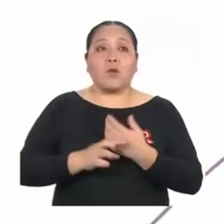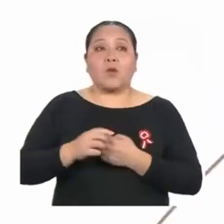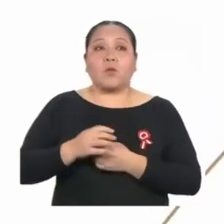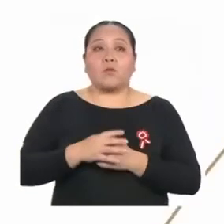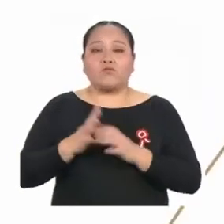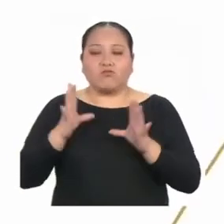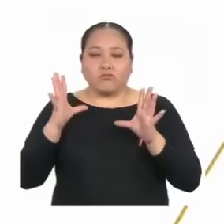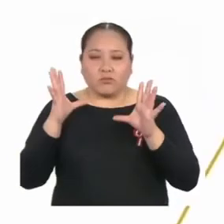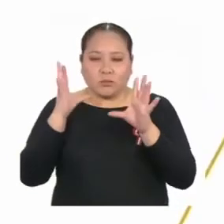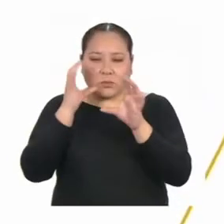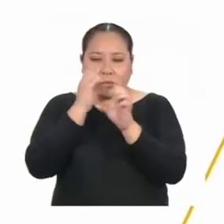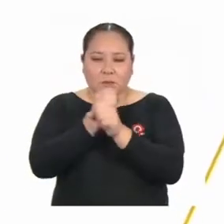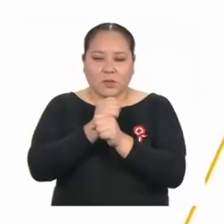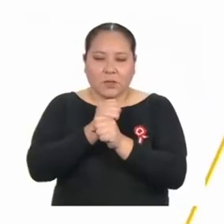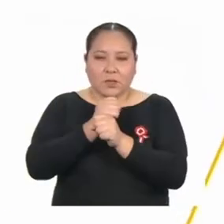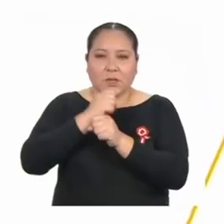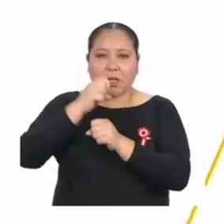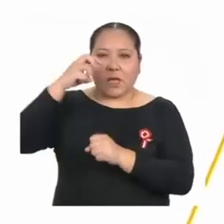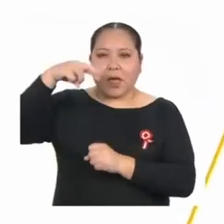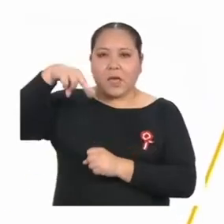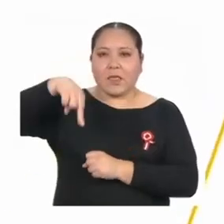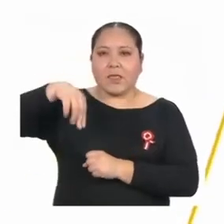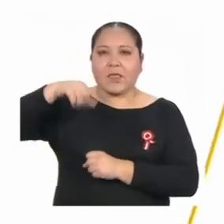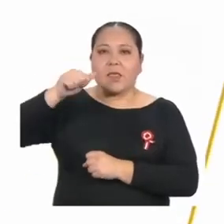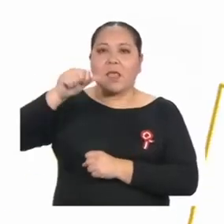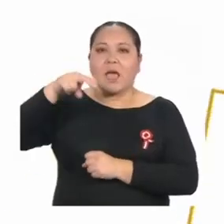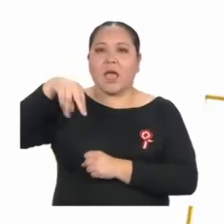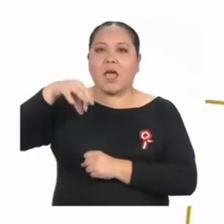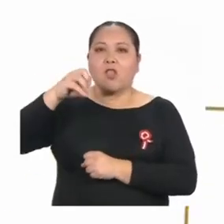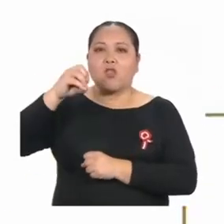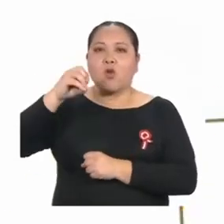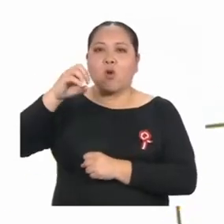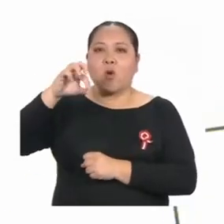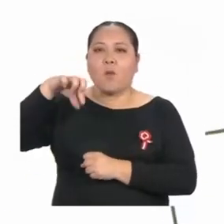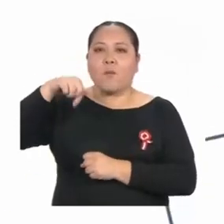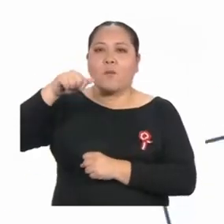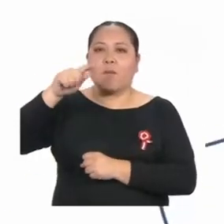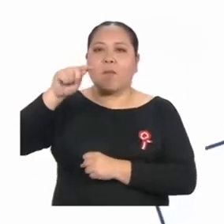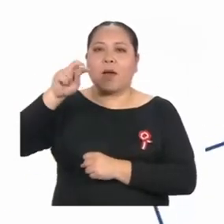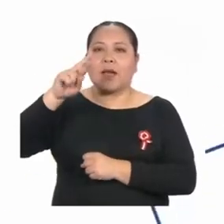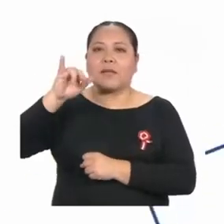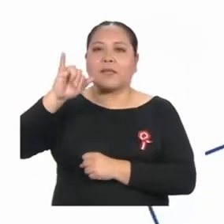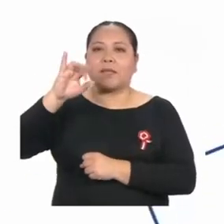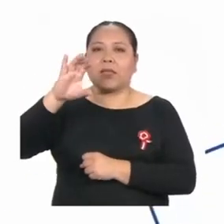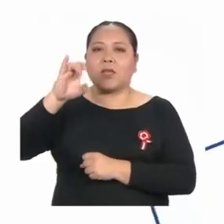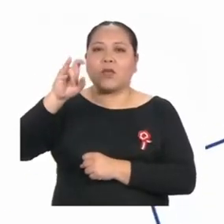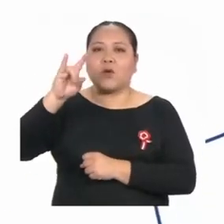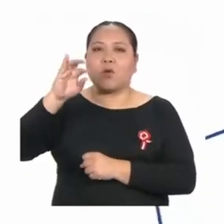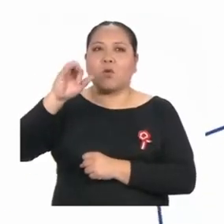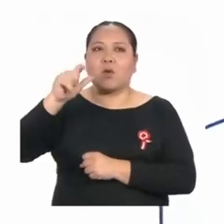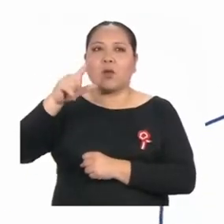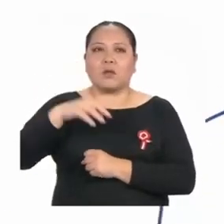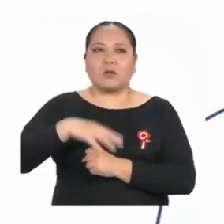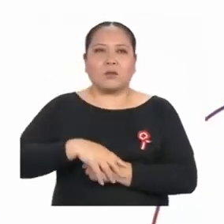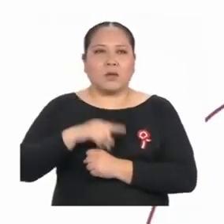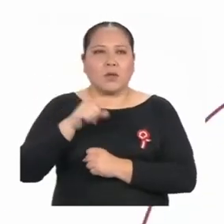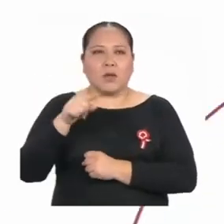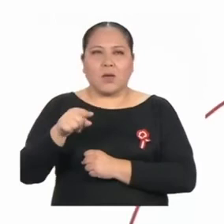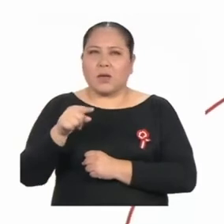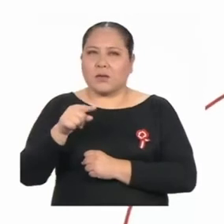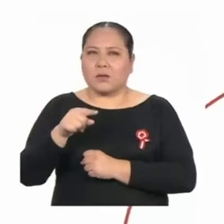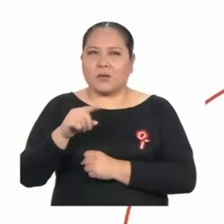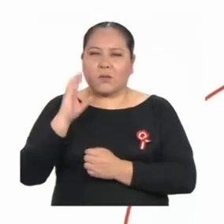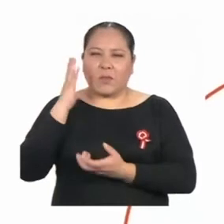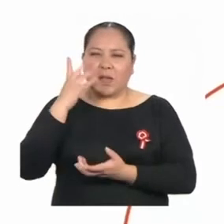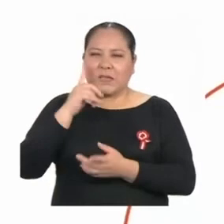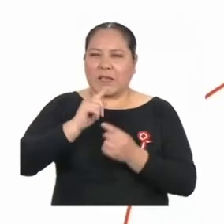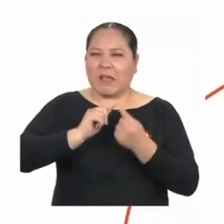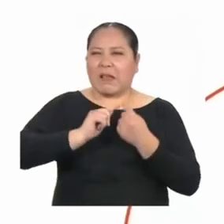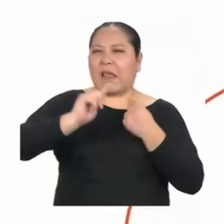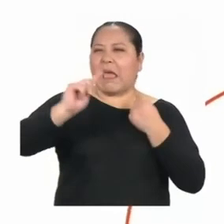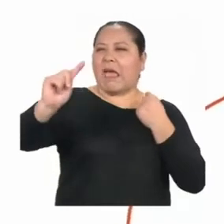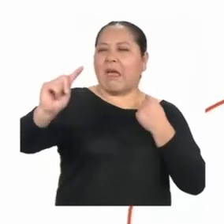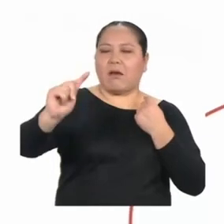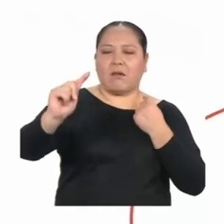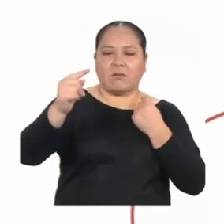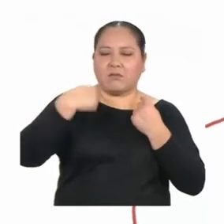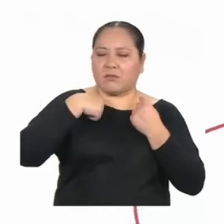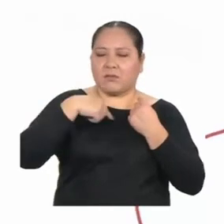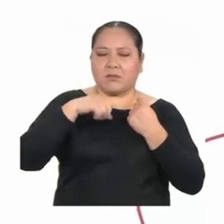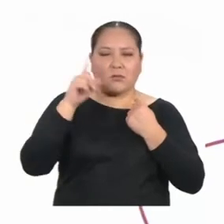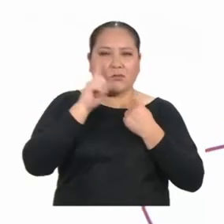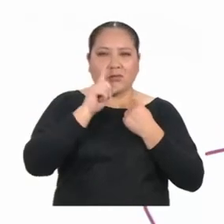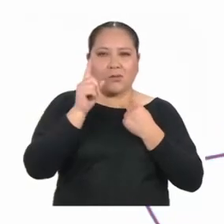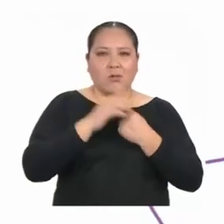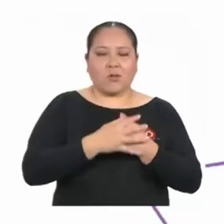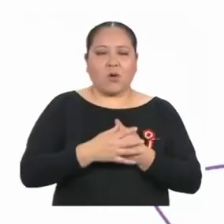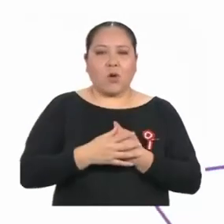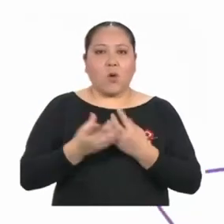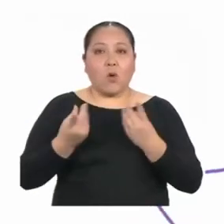de nanopartículas para el encapsulamiento de un fármaco. Suena algo gaseoso y alejado de nosotros, pero en realidad no lo es.